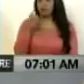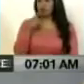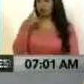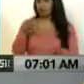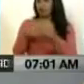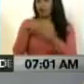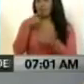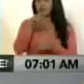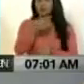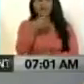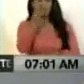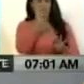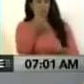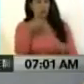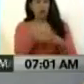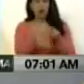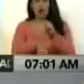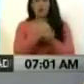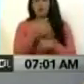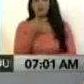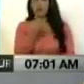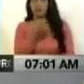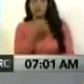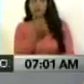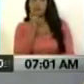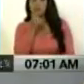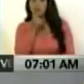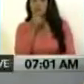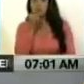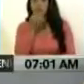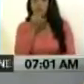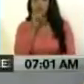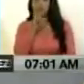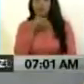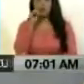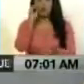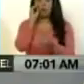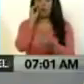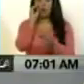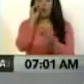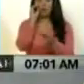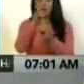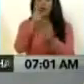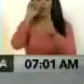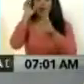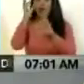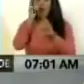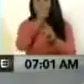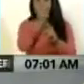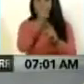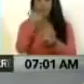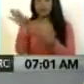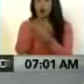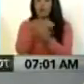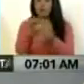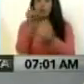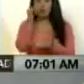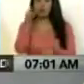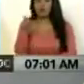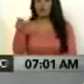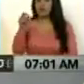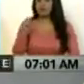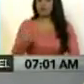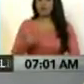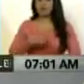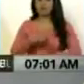se dice, bueno, esas muchachas juegan como hombres, y uno se dice realmente, y hay que ser muy objetivo, ojalá los hombres jugaran como esas muchachas. Con son esa muy, pero técnica, muy